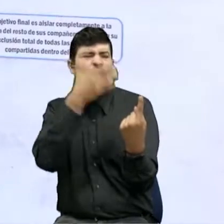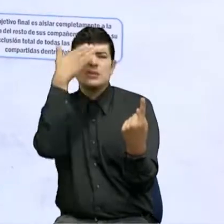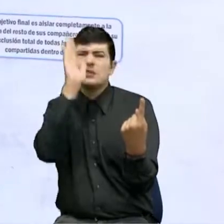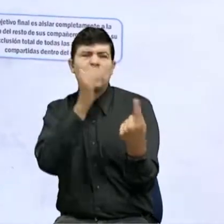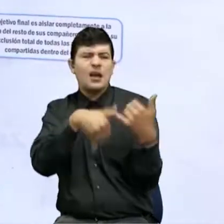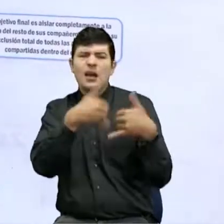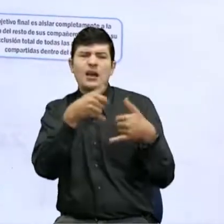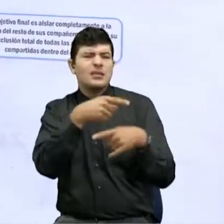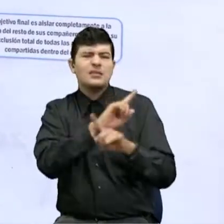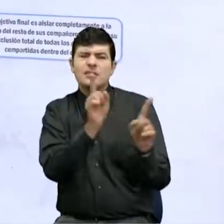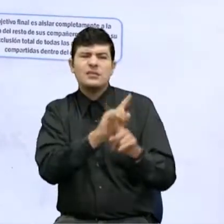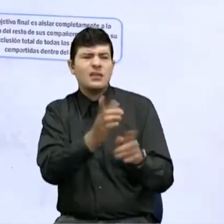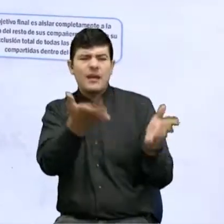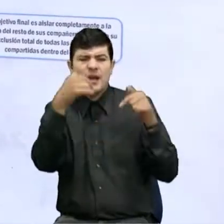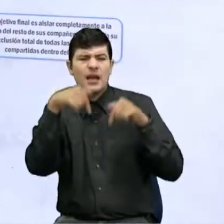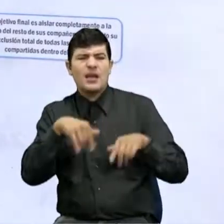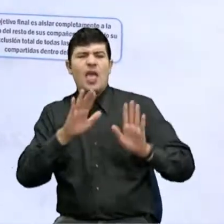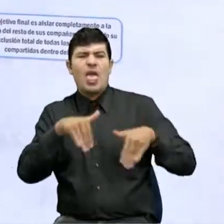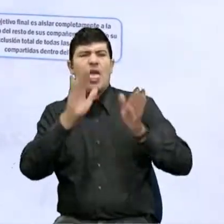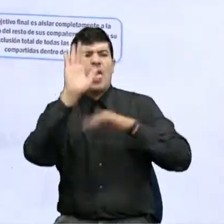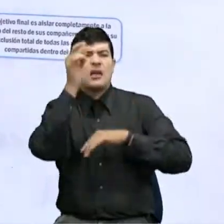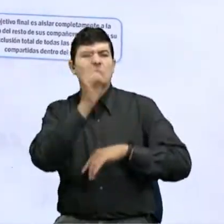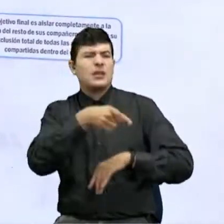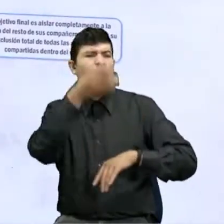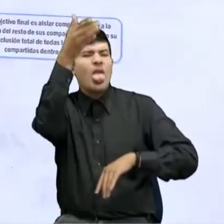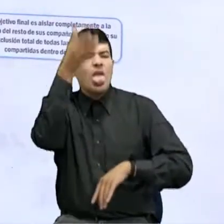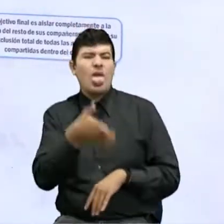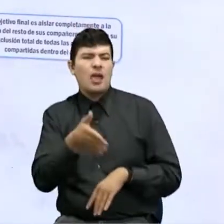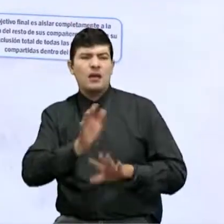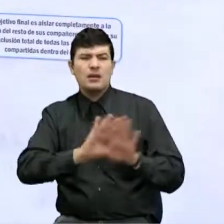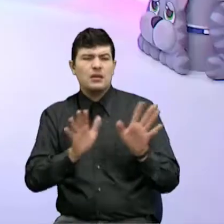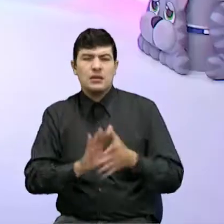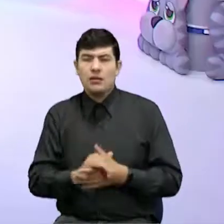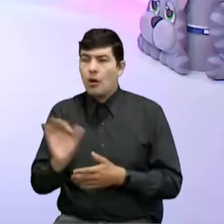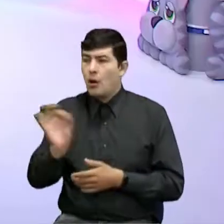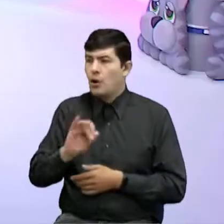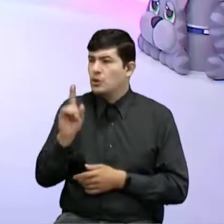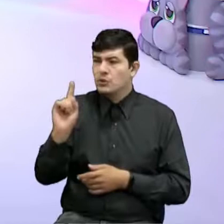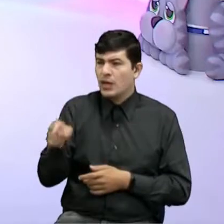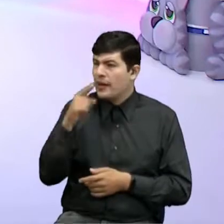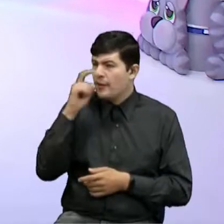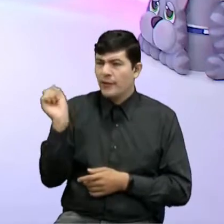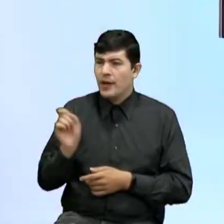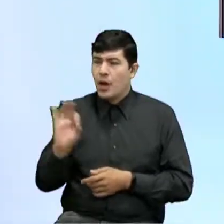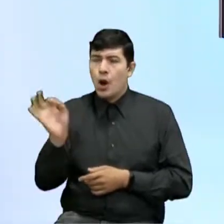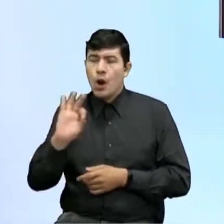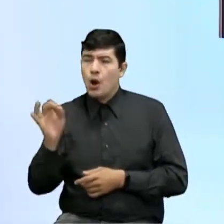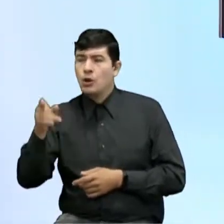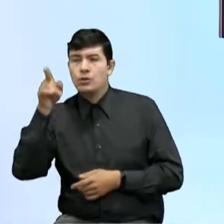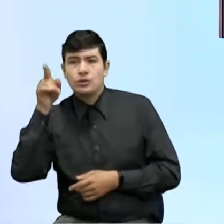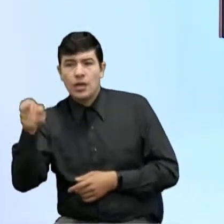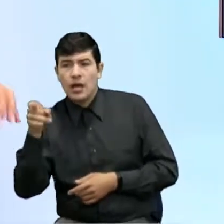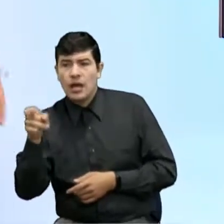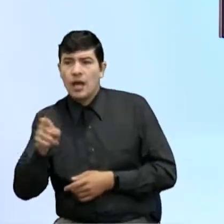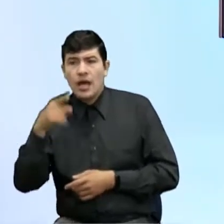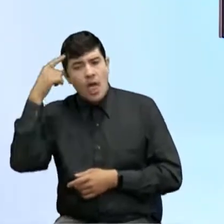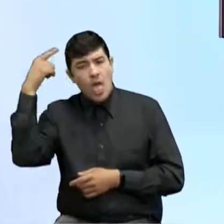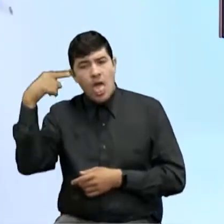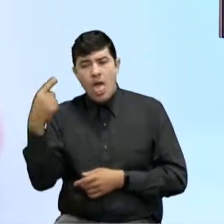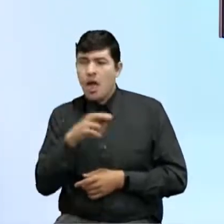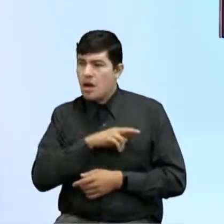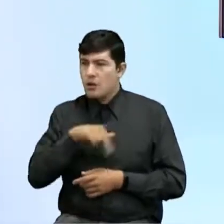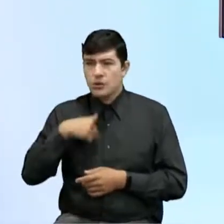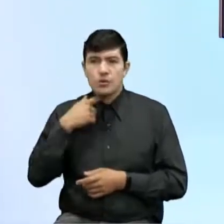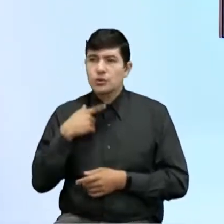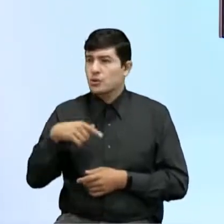jugar! ¡Que usted no venga acá a jugar baloncesto porque usted es muy bajito! ¿O porque usted es muy feo? Sí. ¿O porque usted es churca y a nosotros no nos